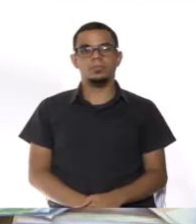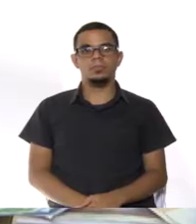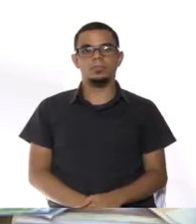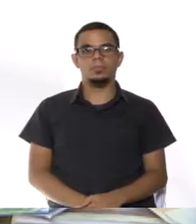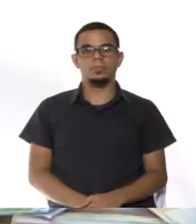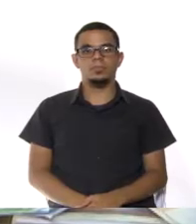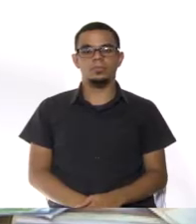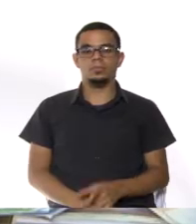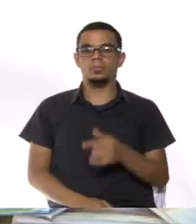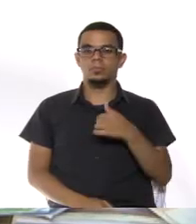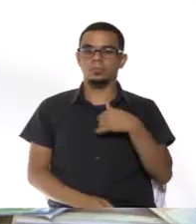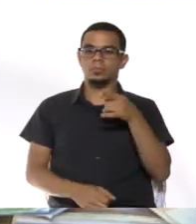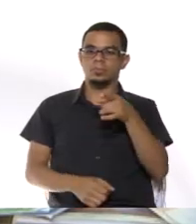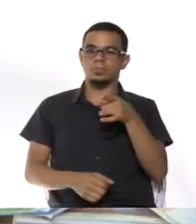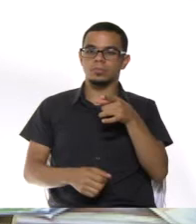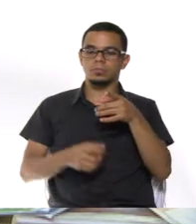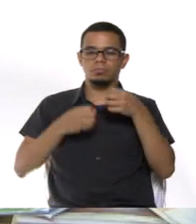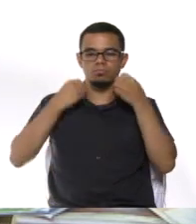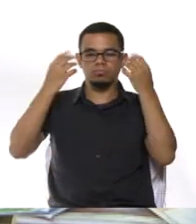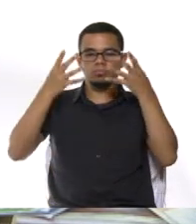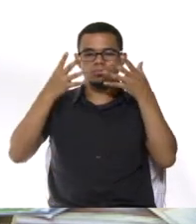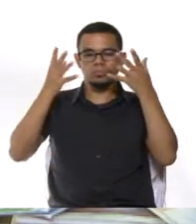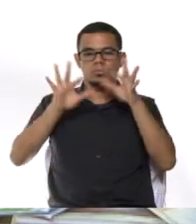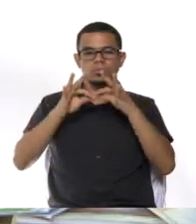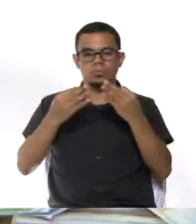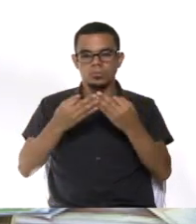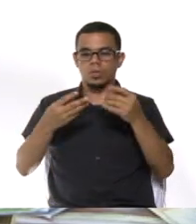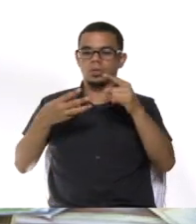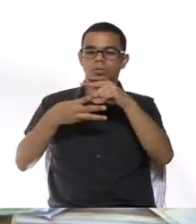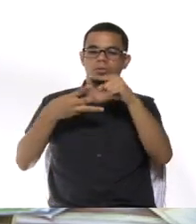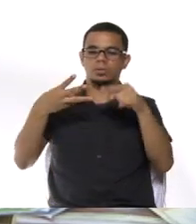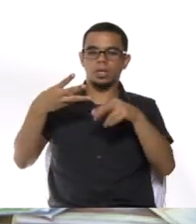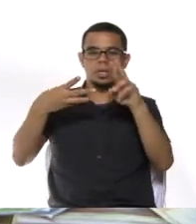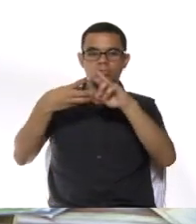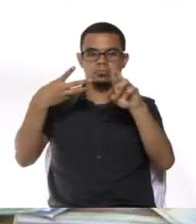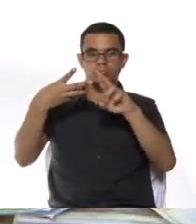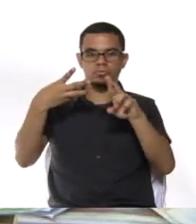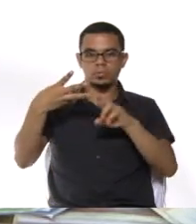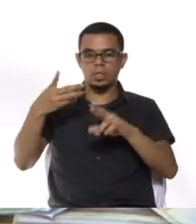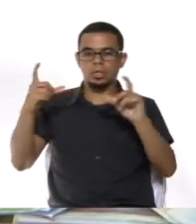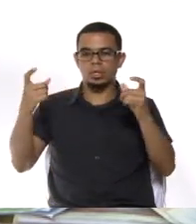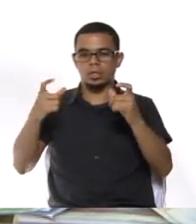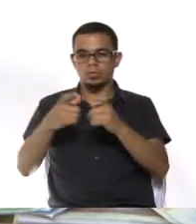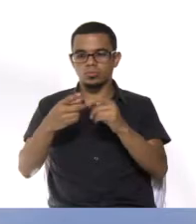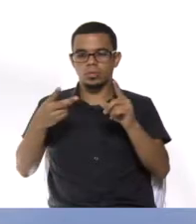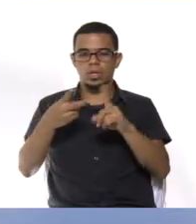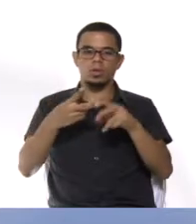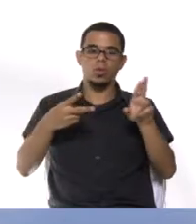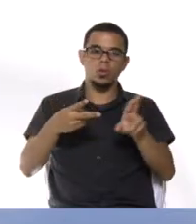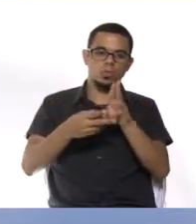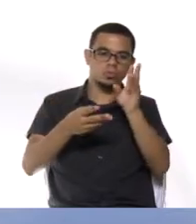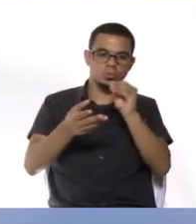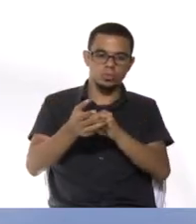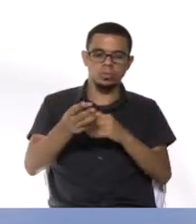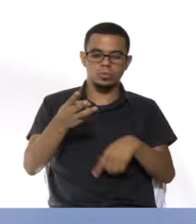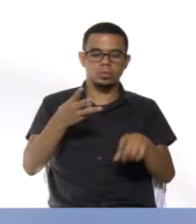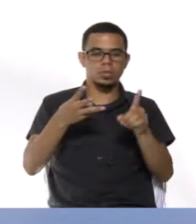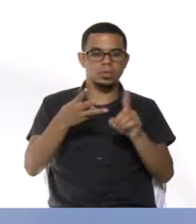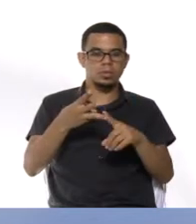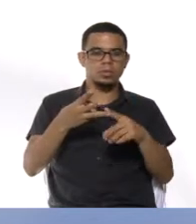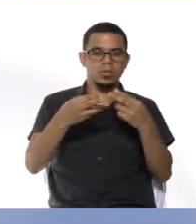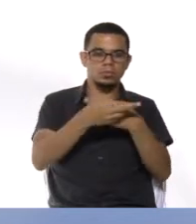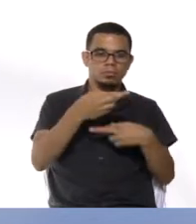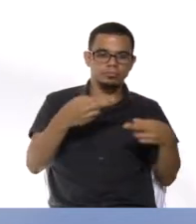y dimos orientaciones a la familia sobre el uso de las 3 R's, el materiales reusables, y por supuesto